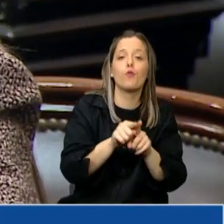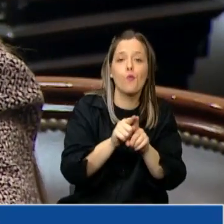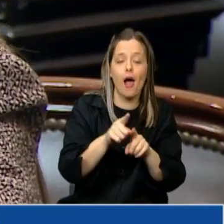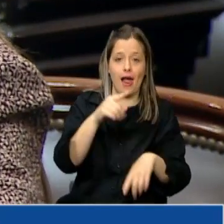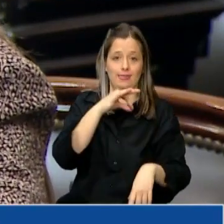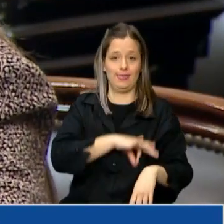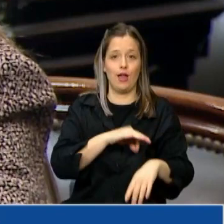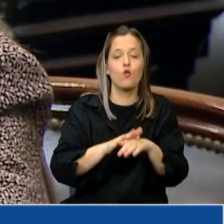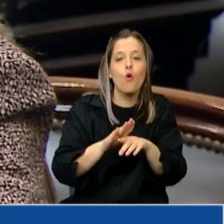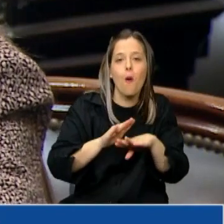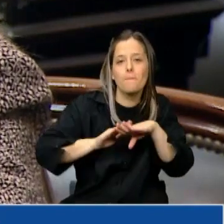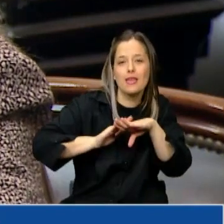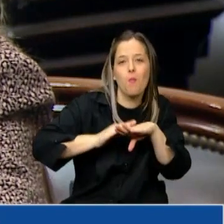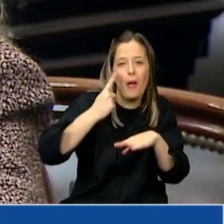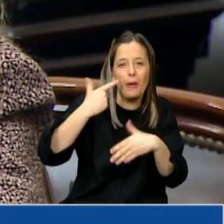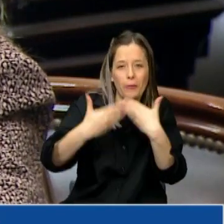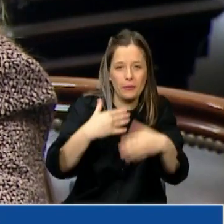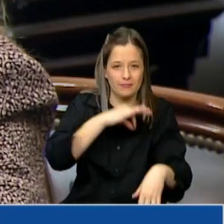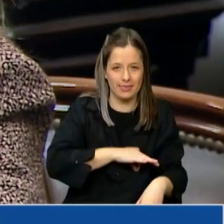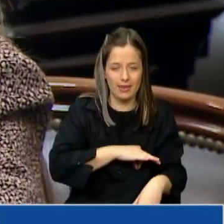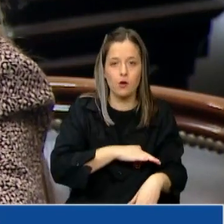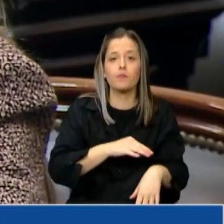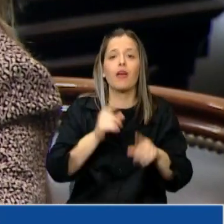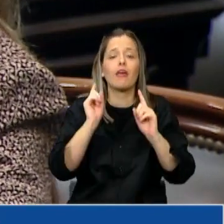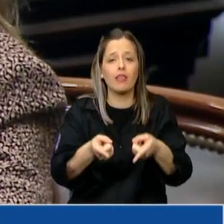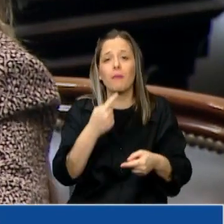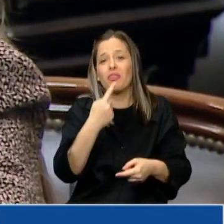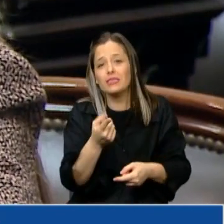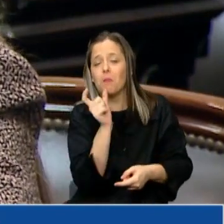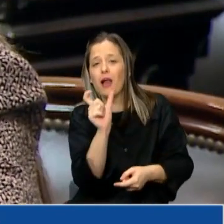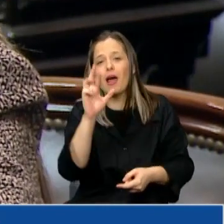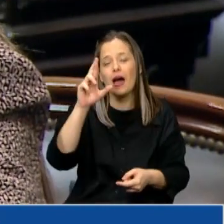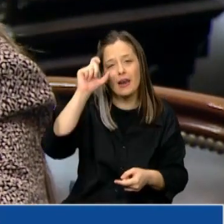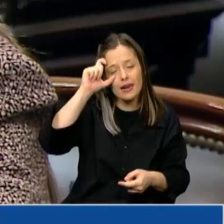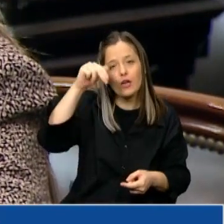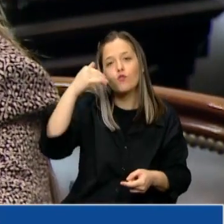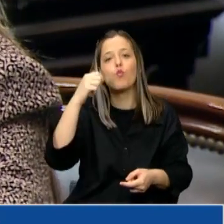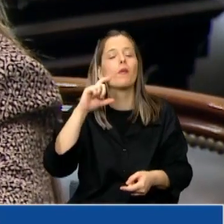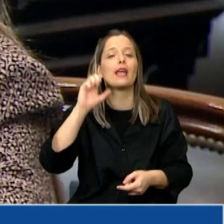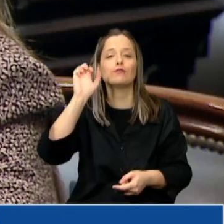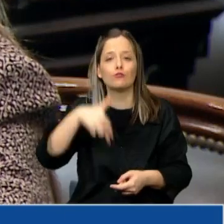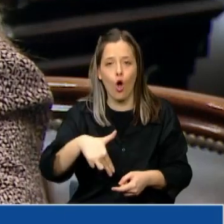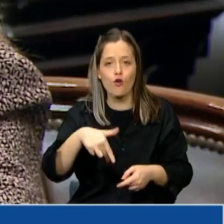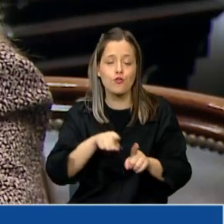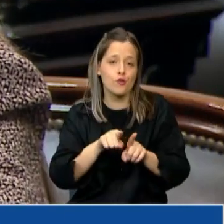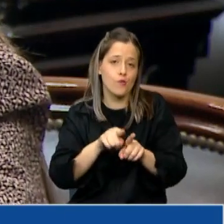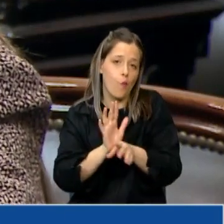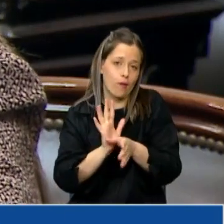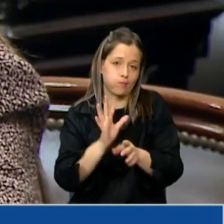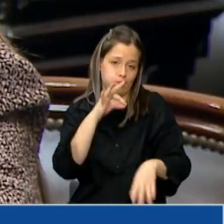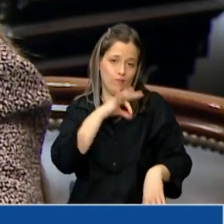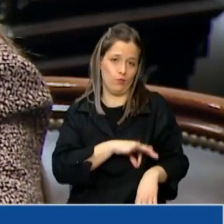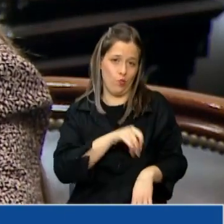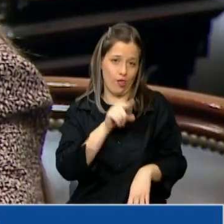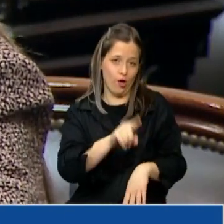mínimo vital y móvil. Y por último, lo menciona como remuneración, al establecer el principio de igual